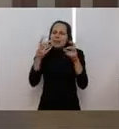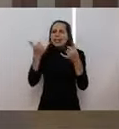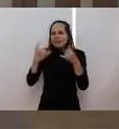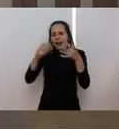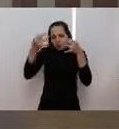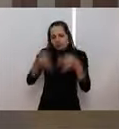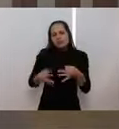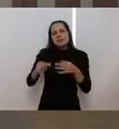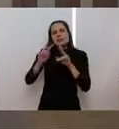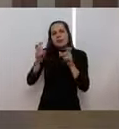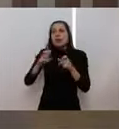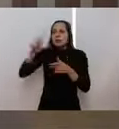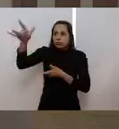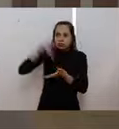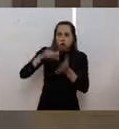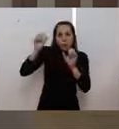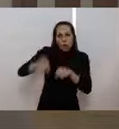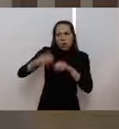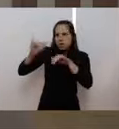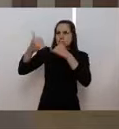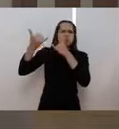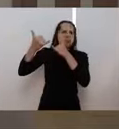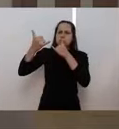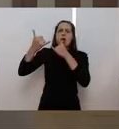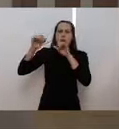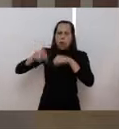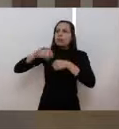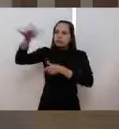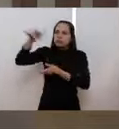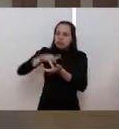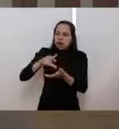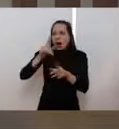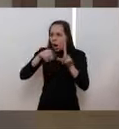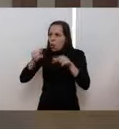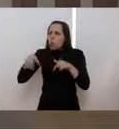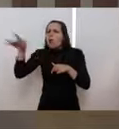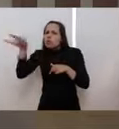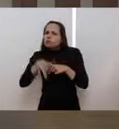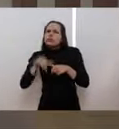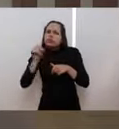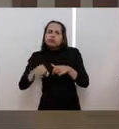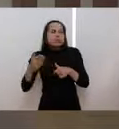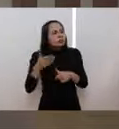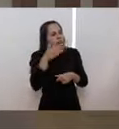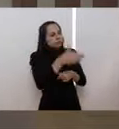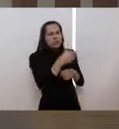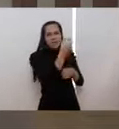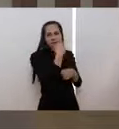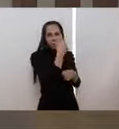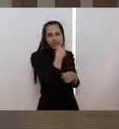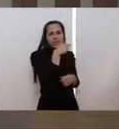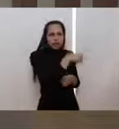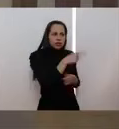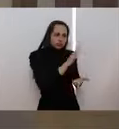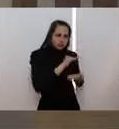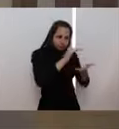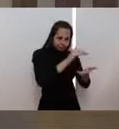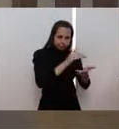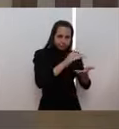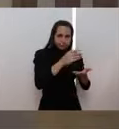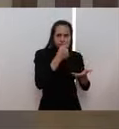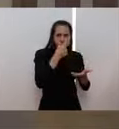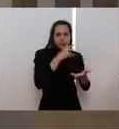la modalidad de consulta presencial de tal manera que los usuarios que vienen presencialmente van a la farmacia ambulatoria y se les entregas un